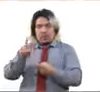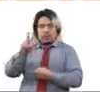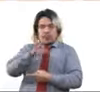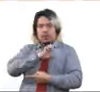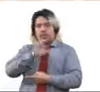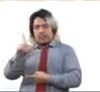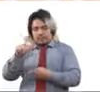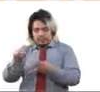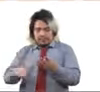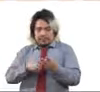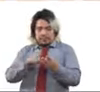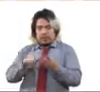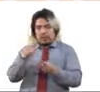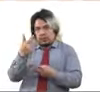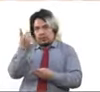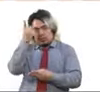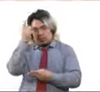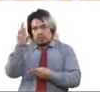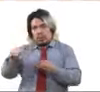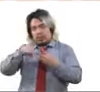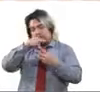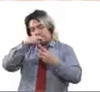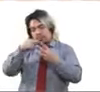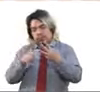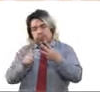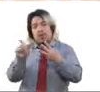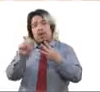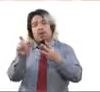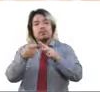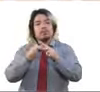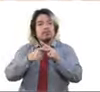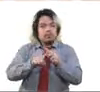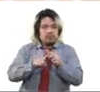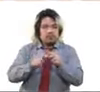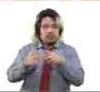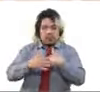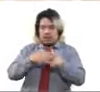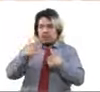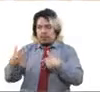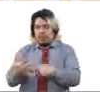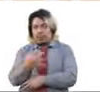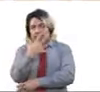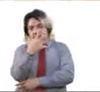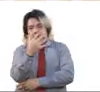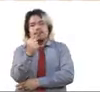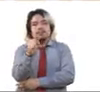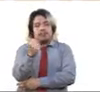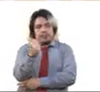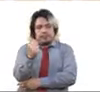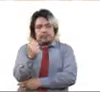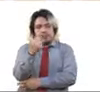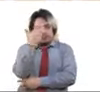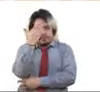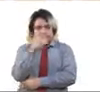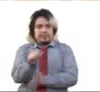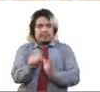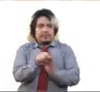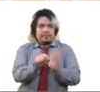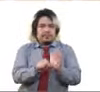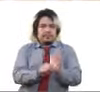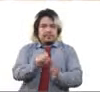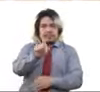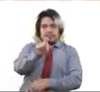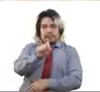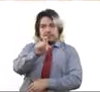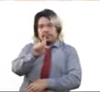2 doctorados, y también todos iniciaremos a partir del 5 de septiembre con el semestre 2022, pero con